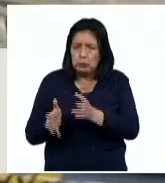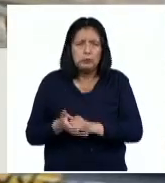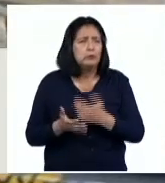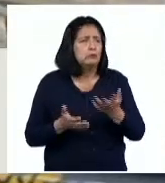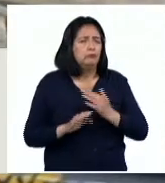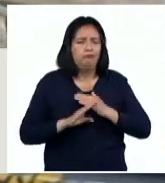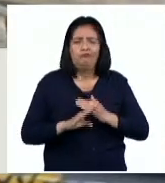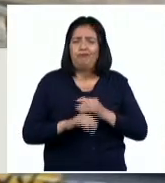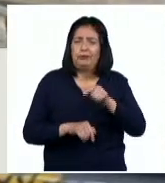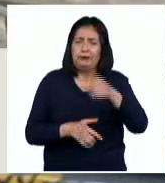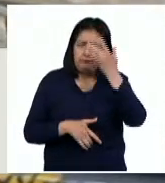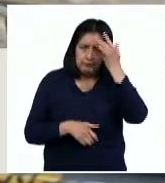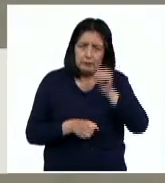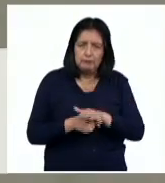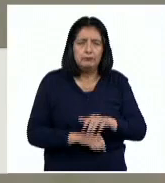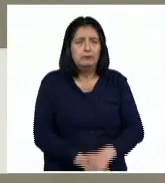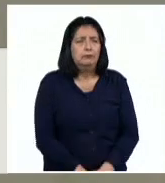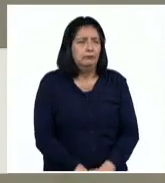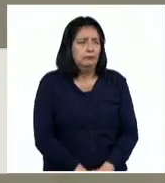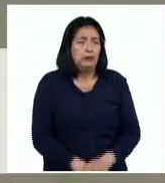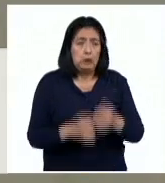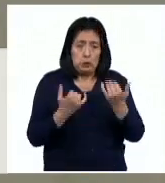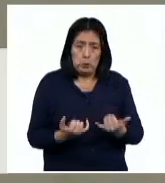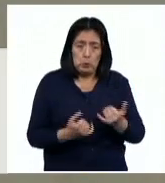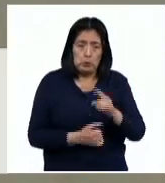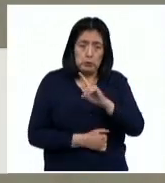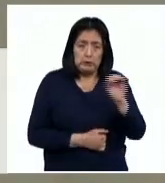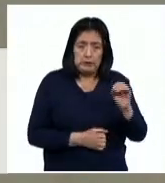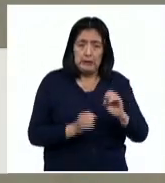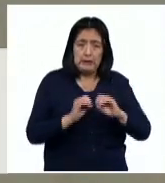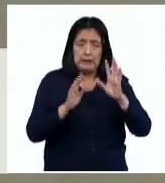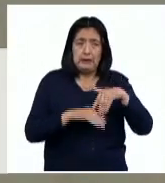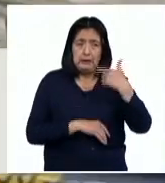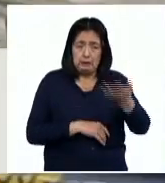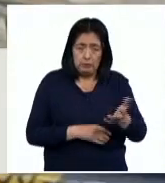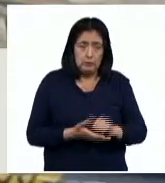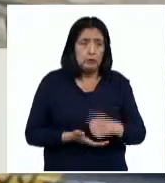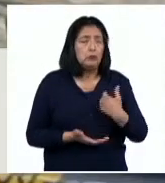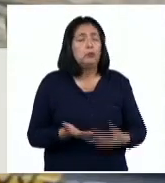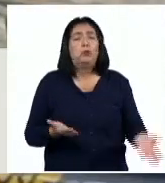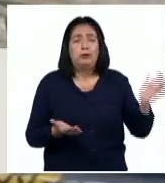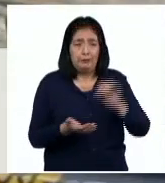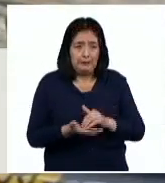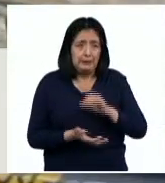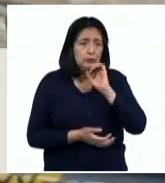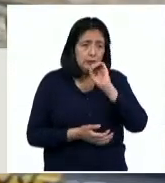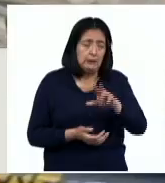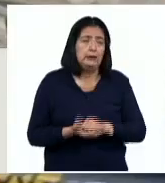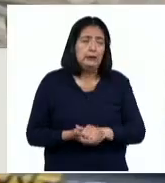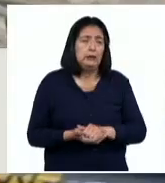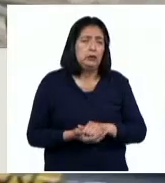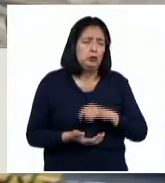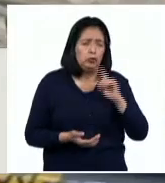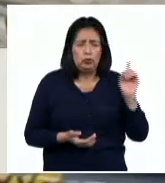para combatir esta enfermedad. Hoy, 100 días después, tenemos que ratificar que